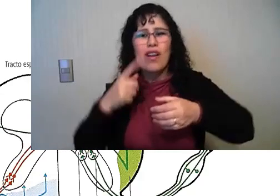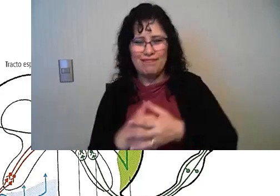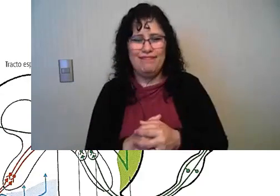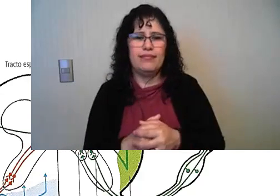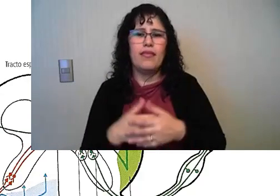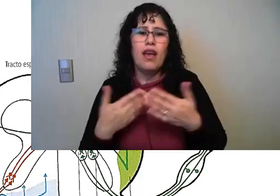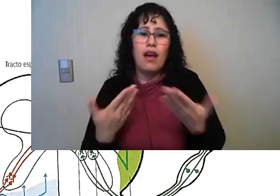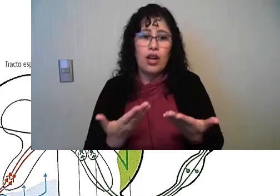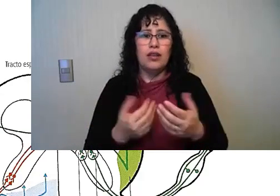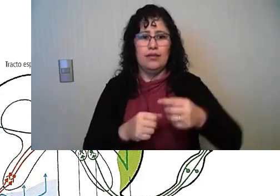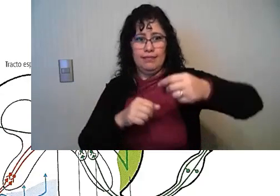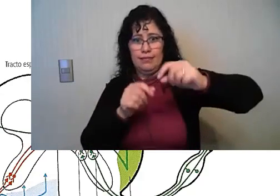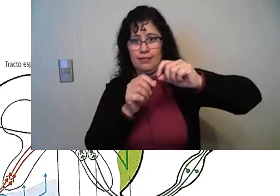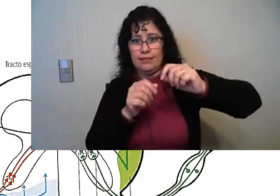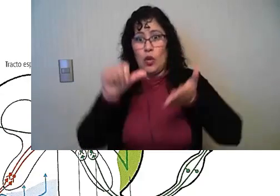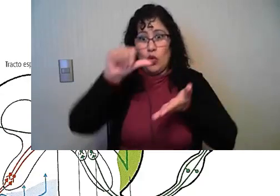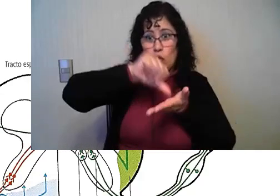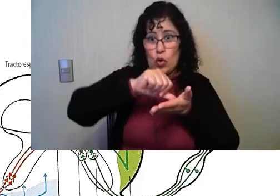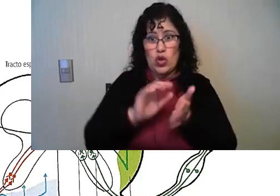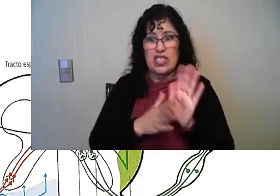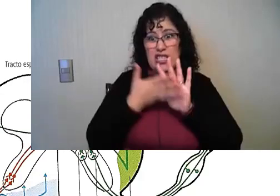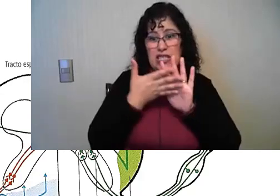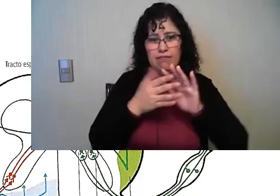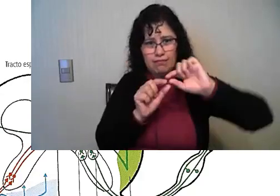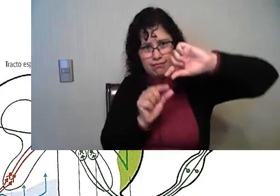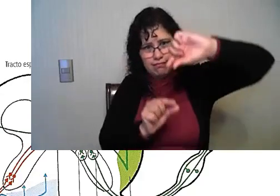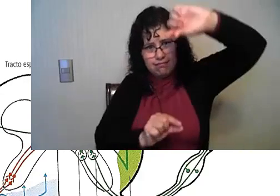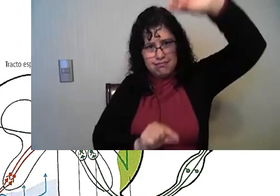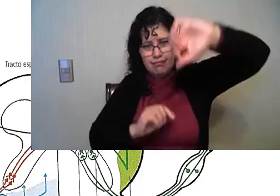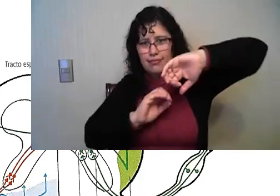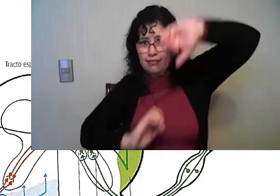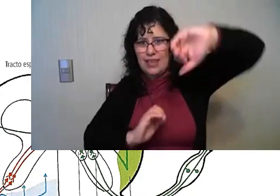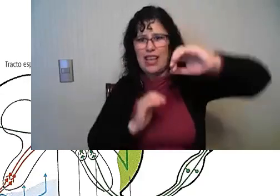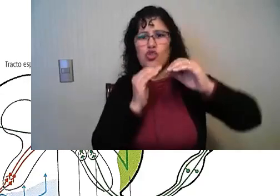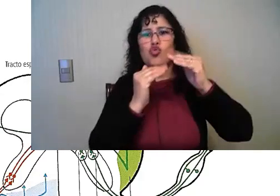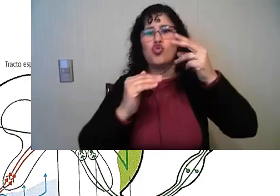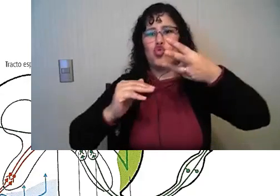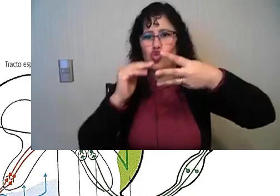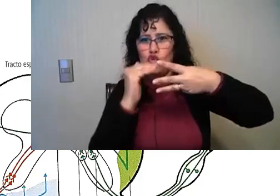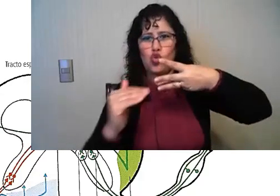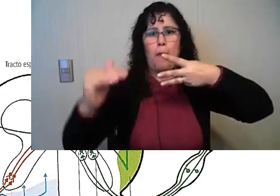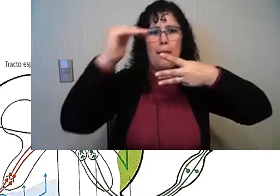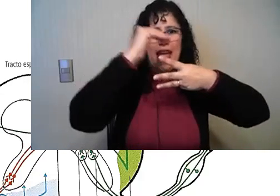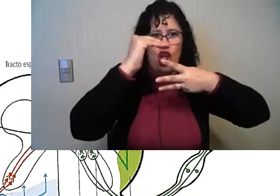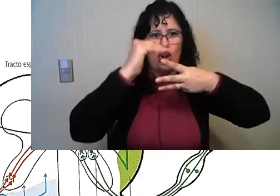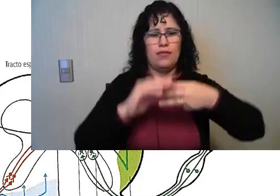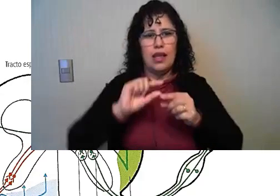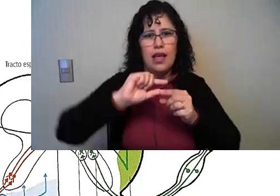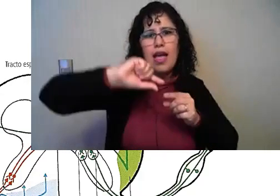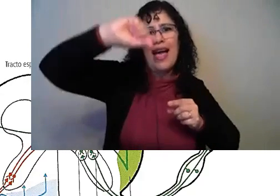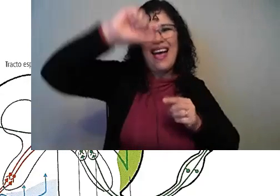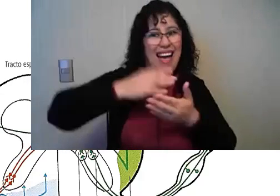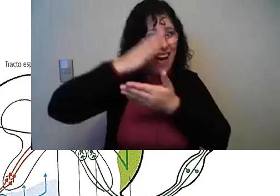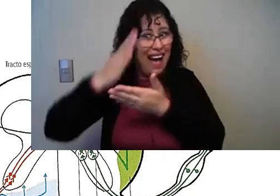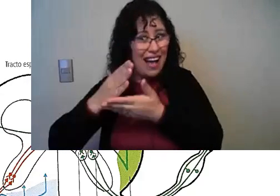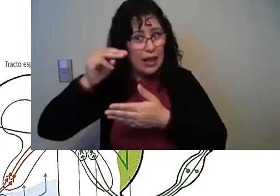Entonces tenemos este gran núcleo sensitivo que lo vamos a dividir en una porción superior o mesencefálica que ustedes lo van a dibujar hasta el mesencéfalo, que acá no